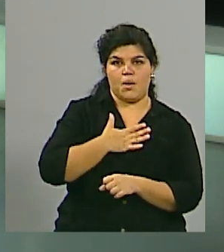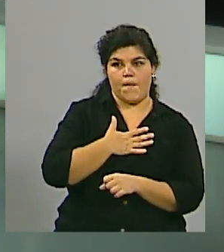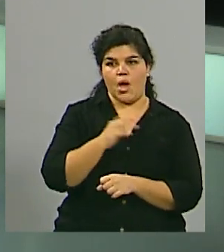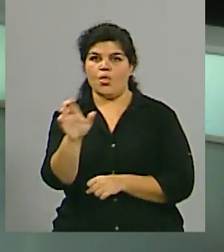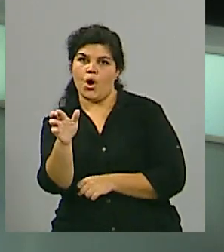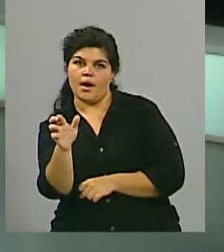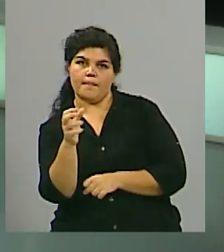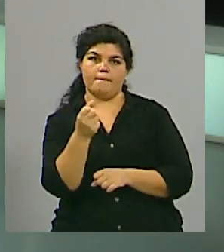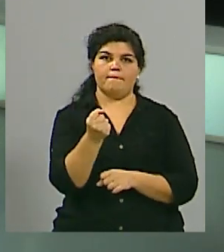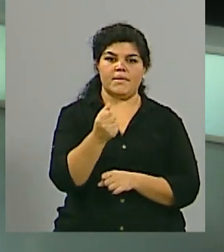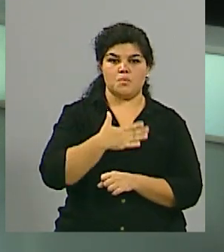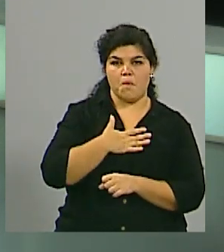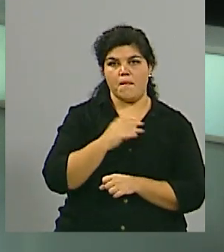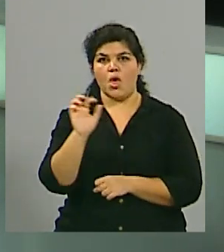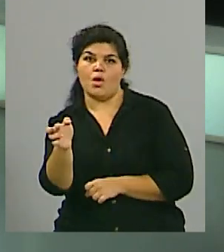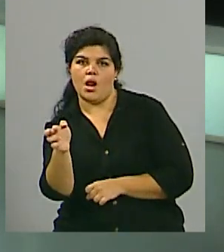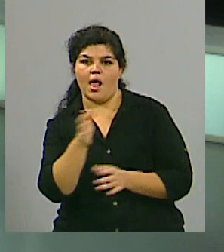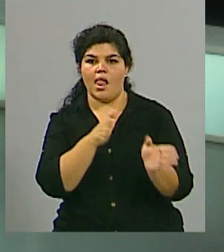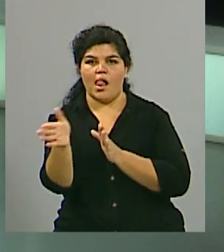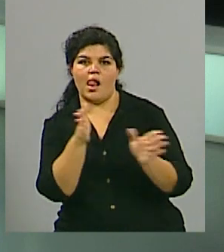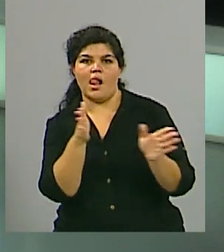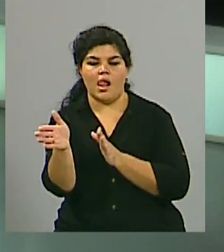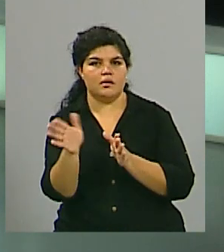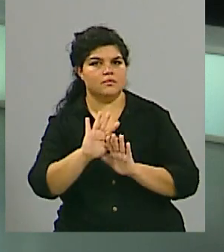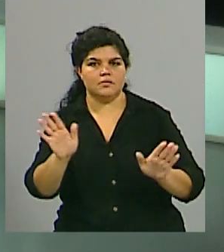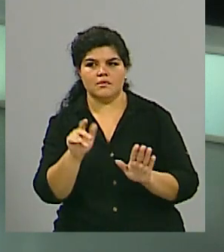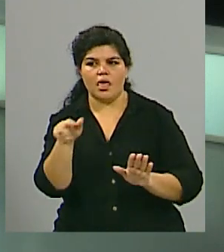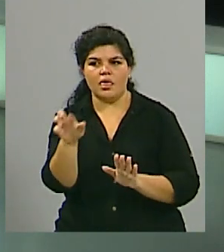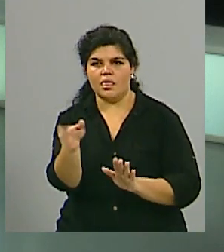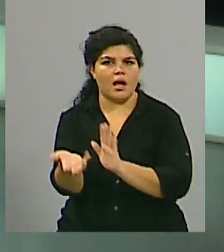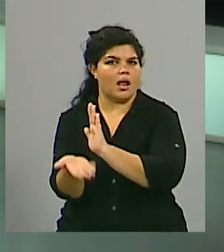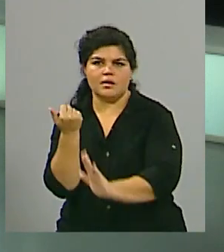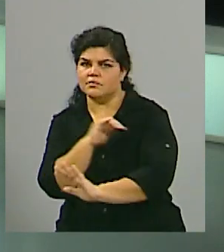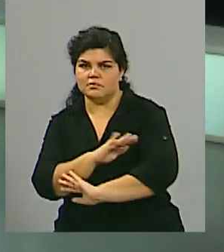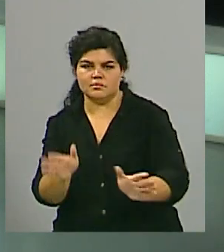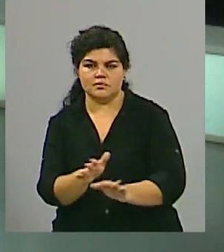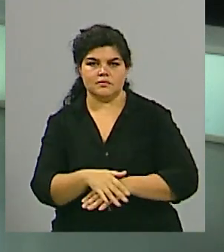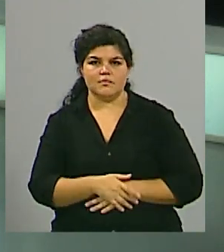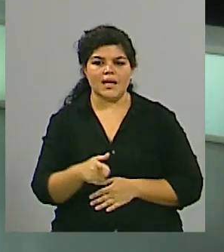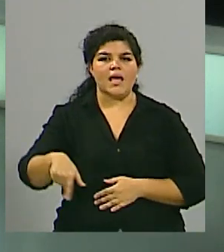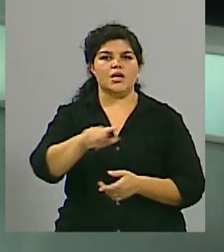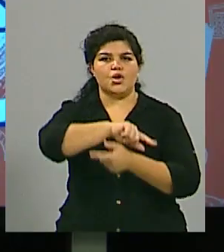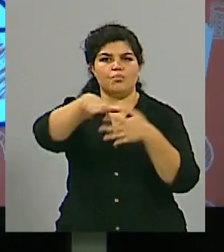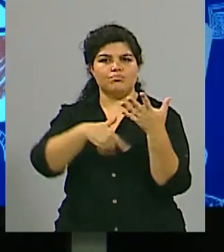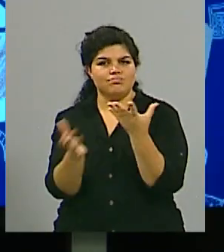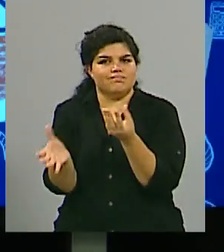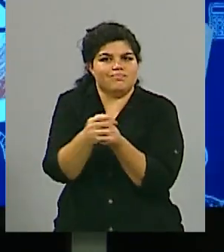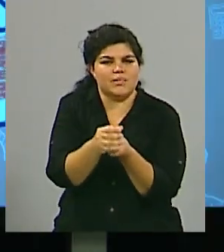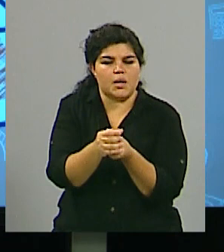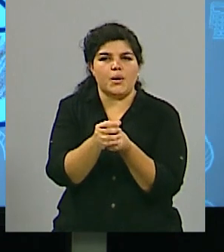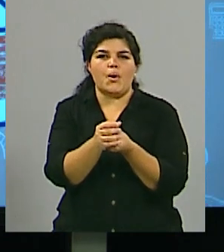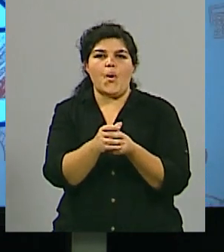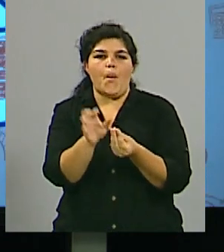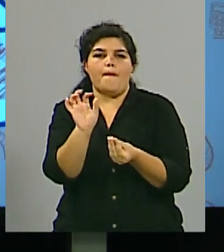es que iban a adoptar una moneda común. Sí. Lo cierto es que no van a adoptar una moneda común porque no tienen por intención hacer